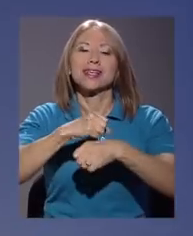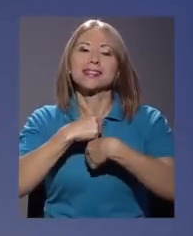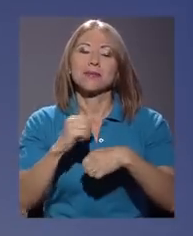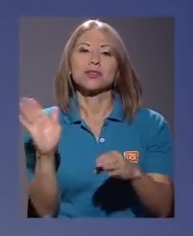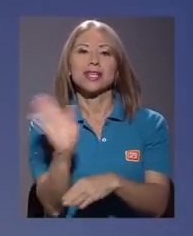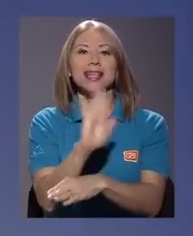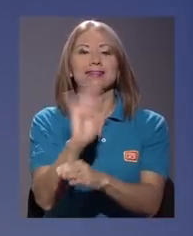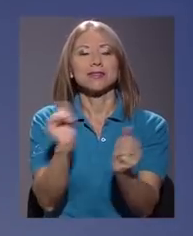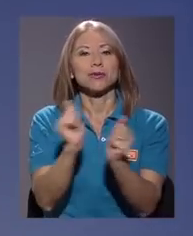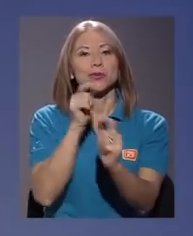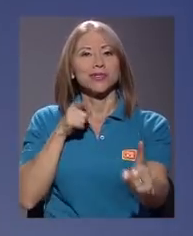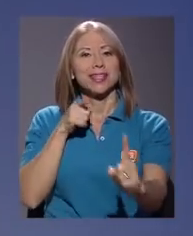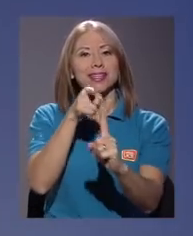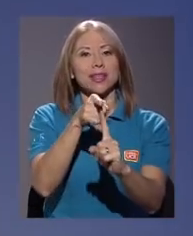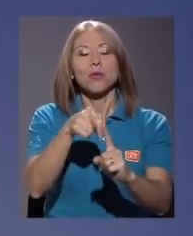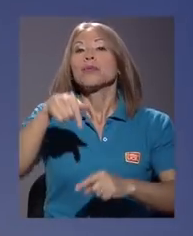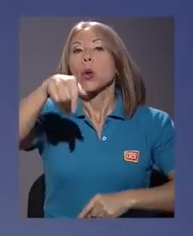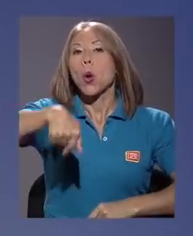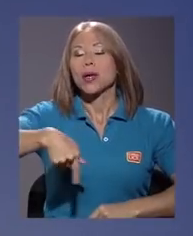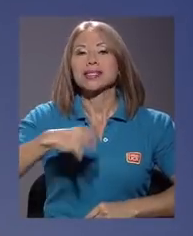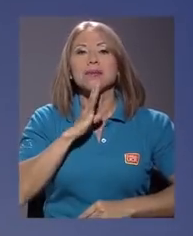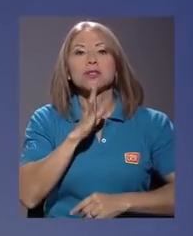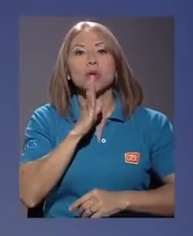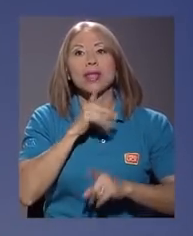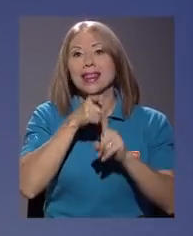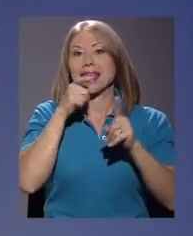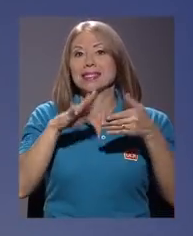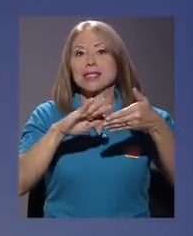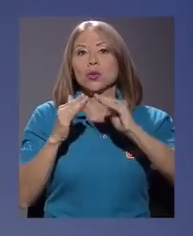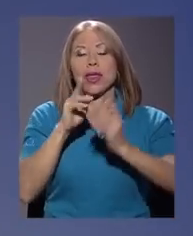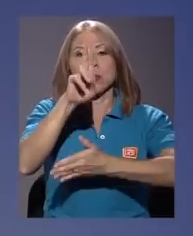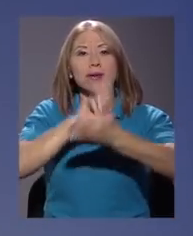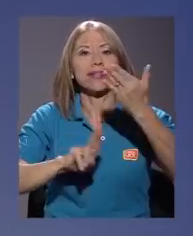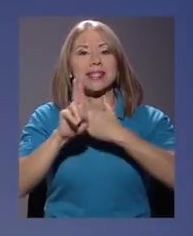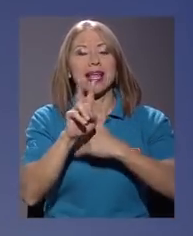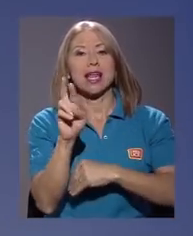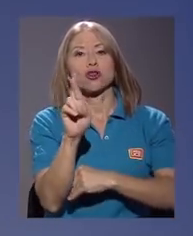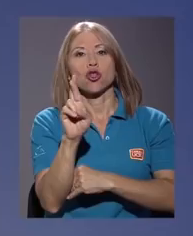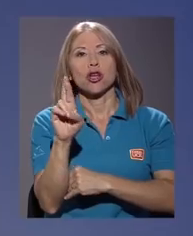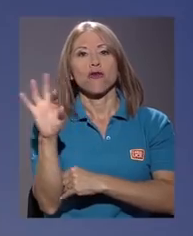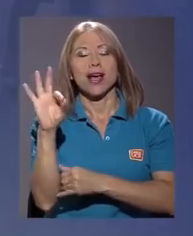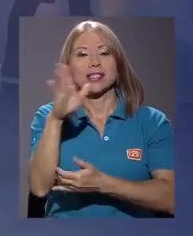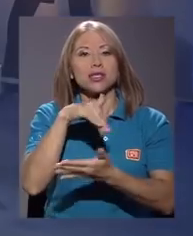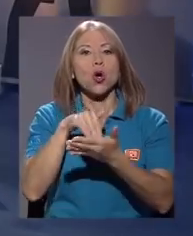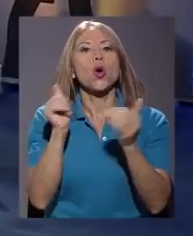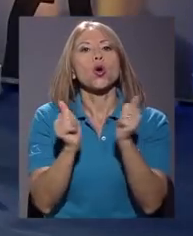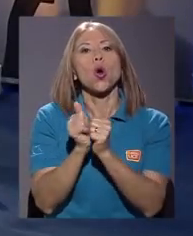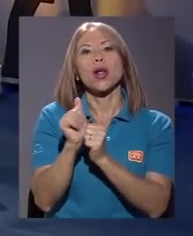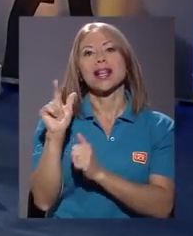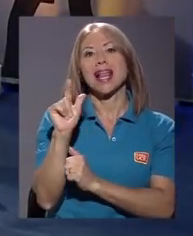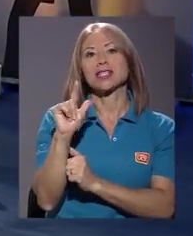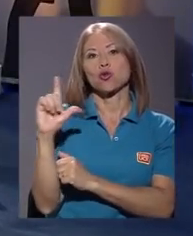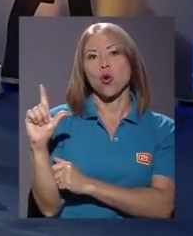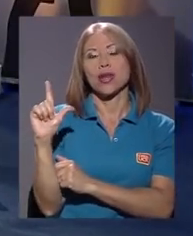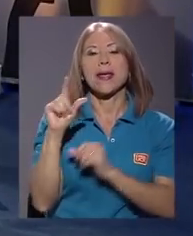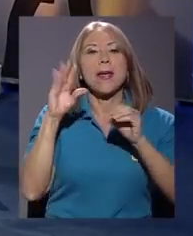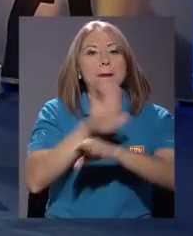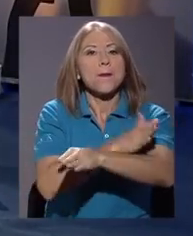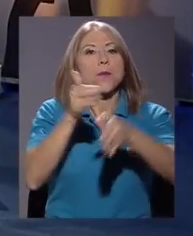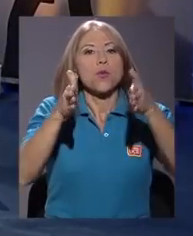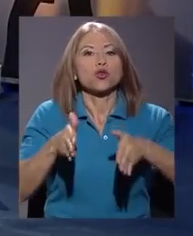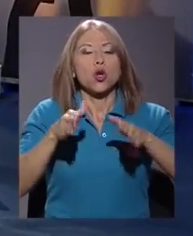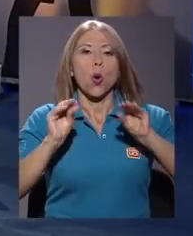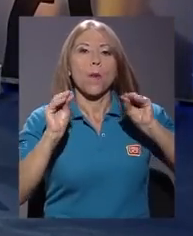televisión con sentido Hoy estaremos conversando desde la ciudad universitaria Rodrigo facio con Don lanzo luconi músico pedagogo y